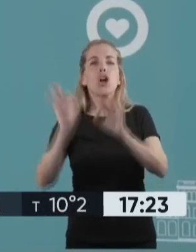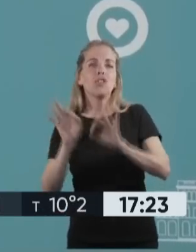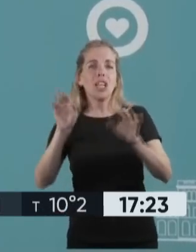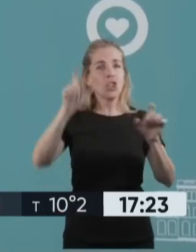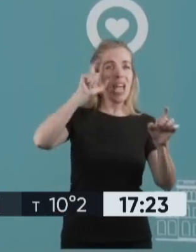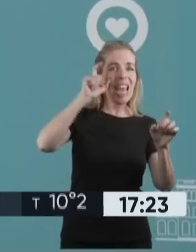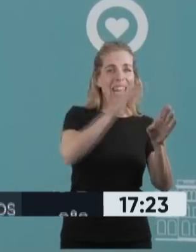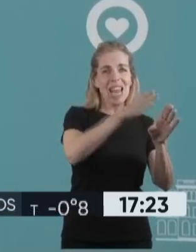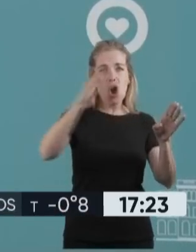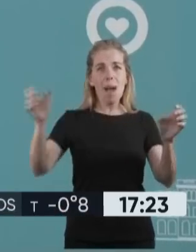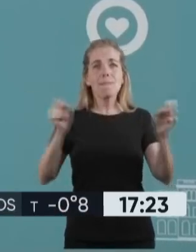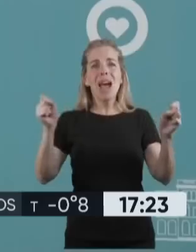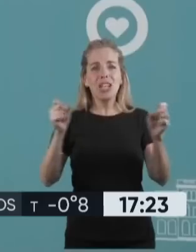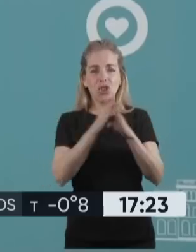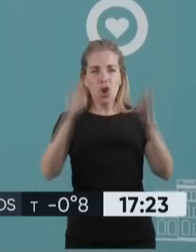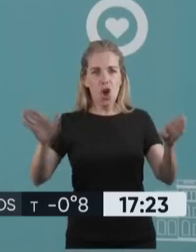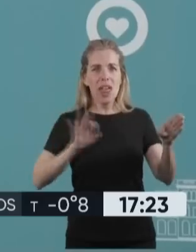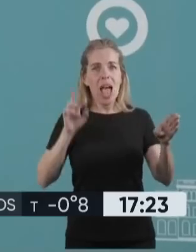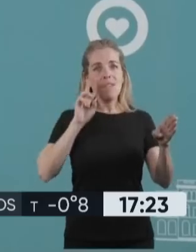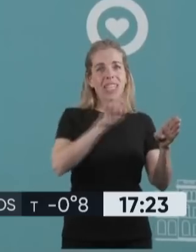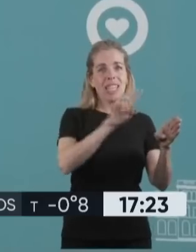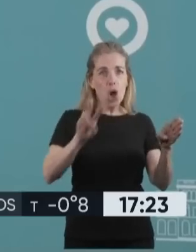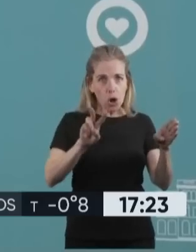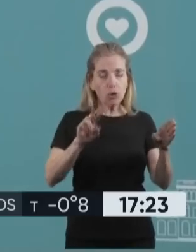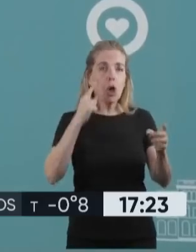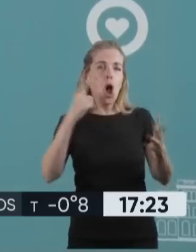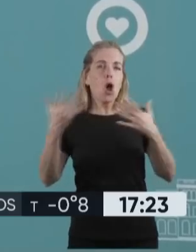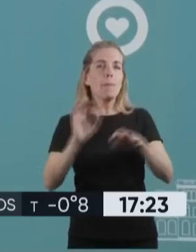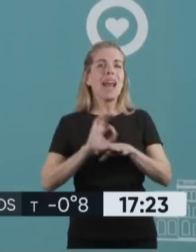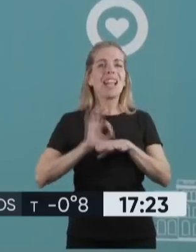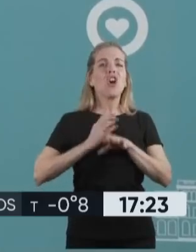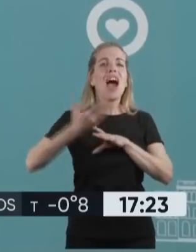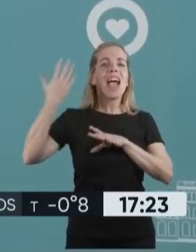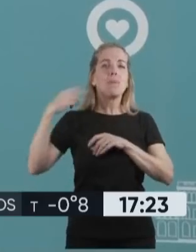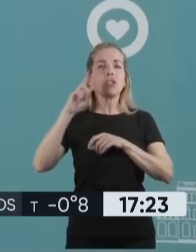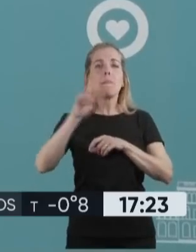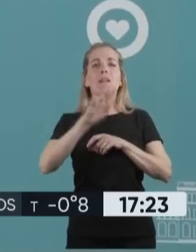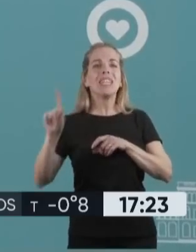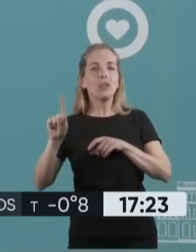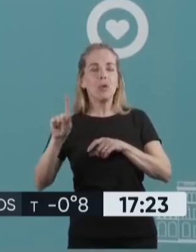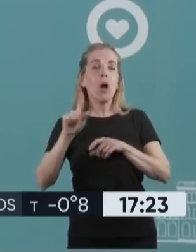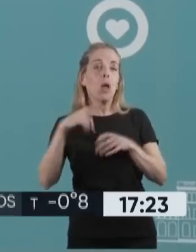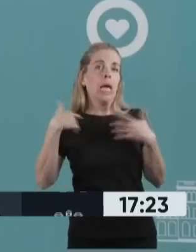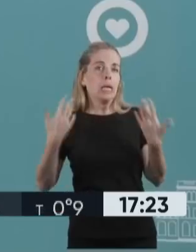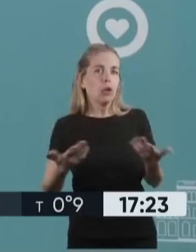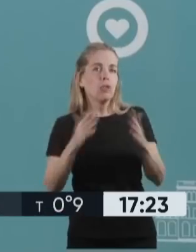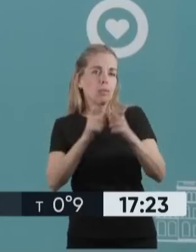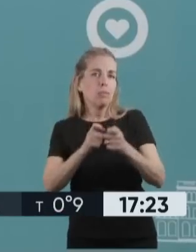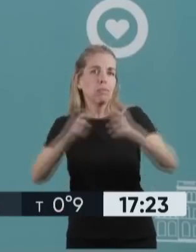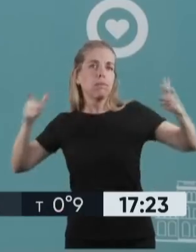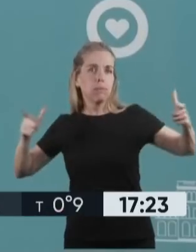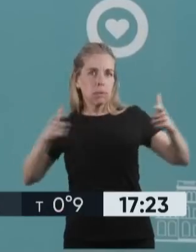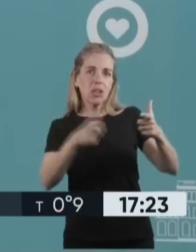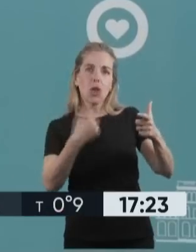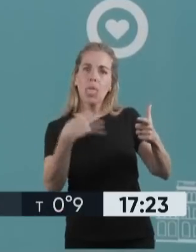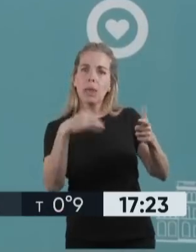y mayo del 2022 con respecto al 2021 y nos demuestra que estamos en un momento de crecimiento que hay que